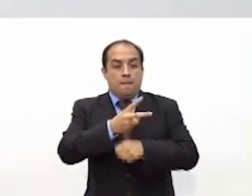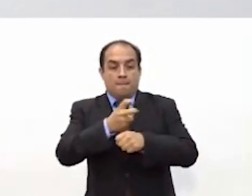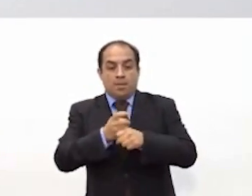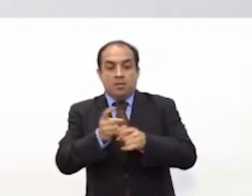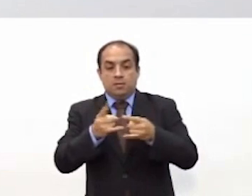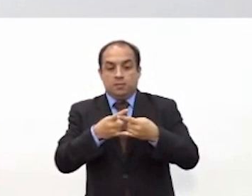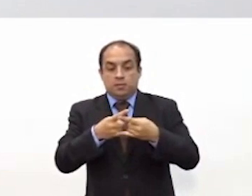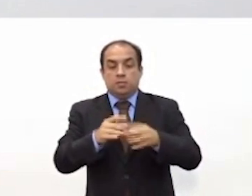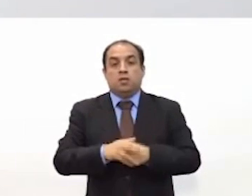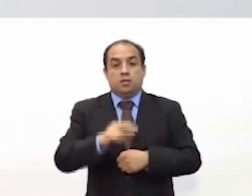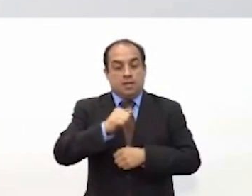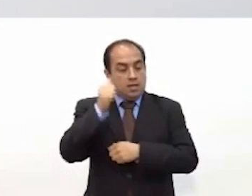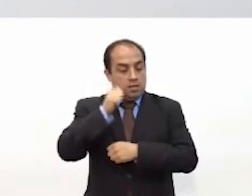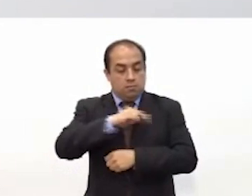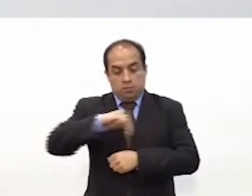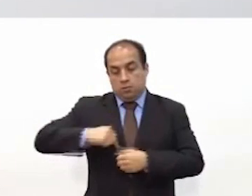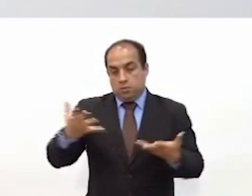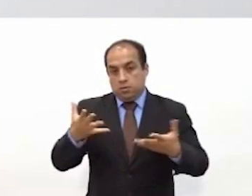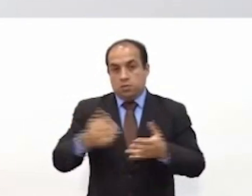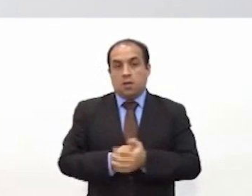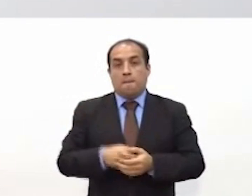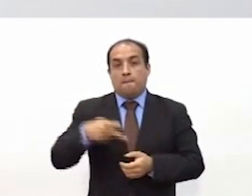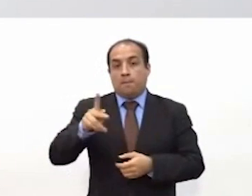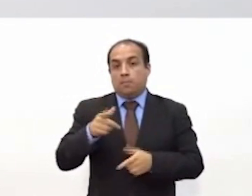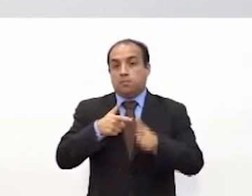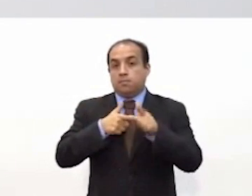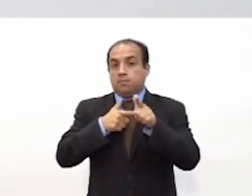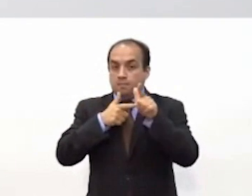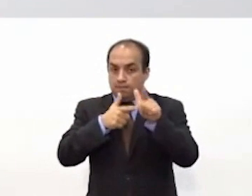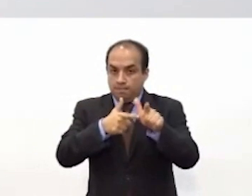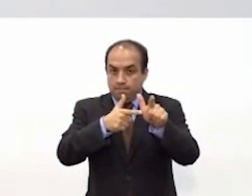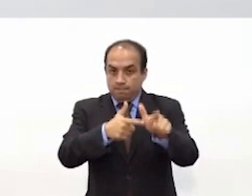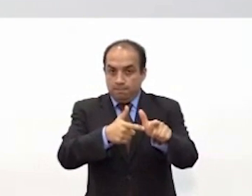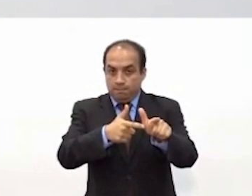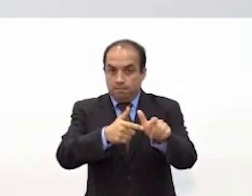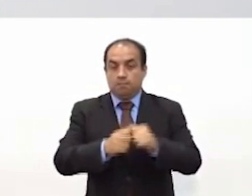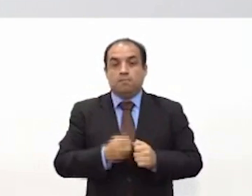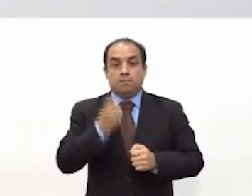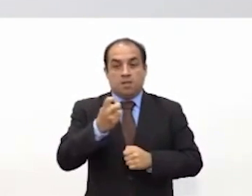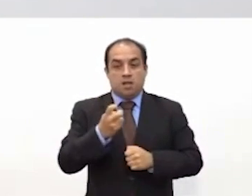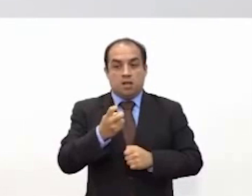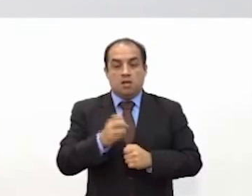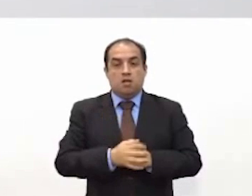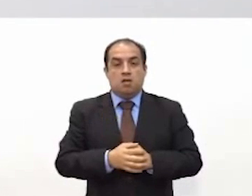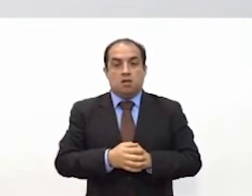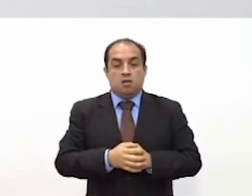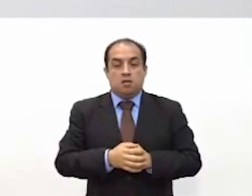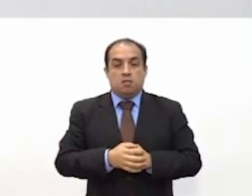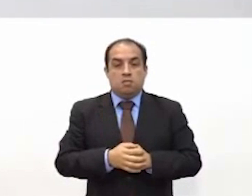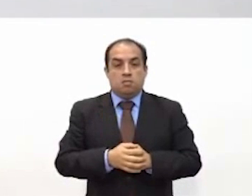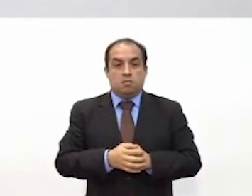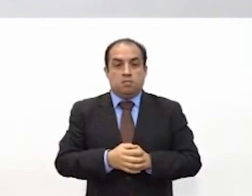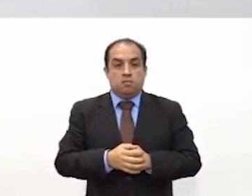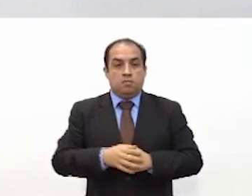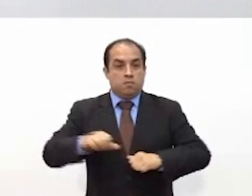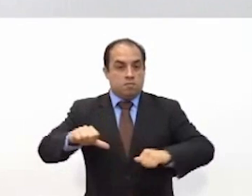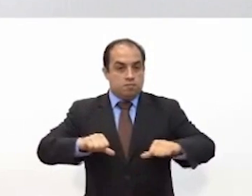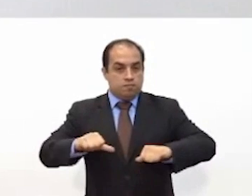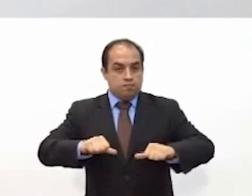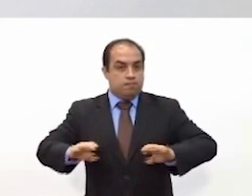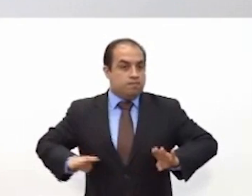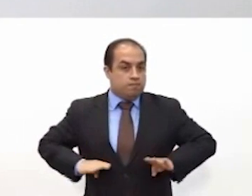siempre lo hemos hecho, y si ya continúa este comportamiento, pues habrá las